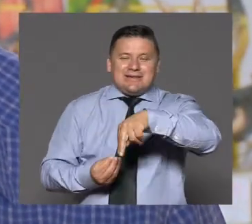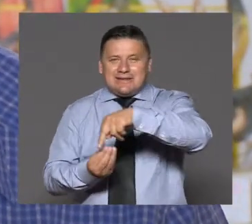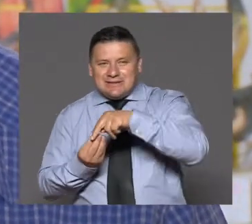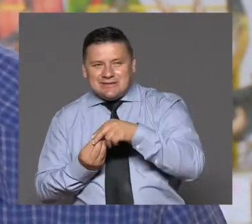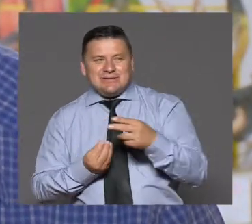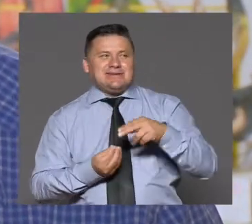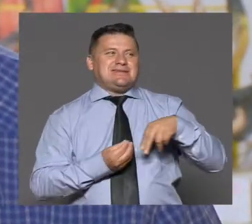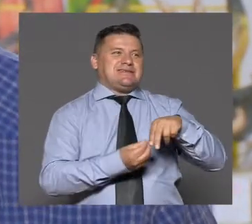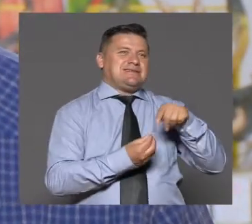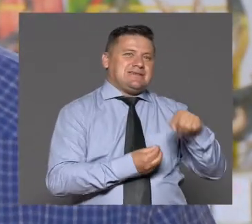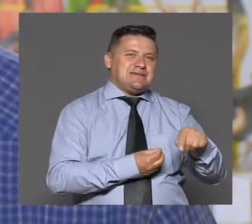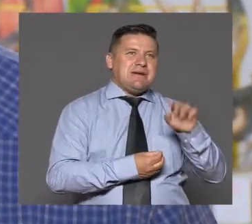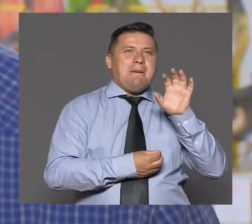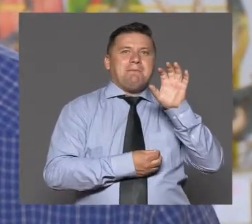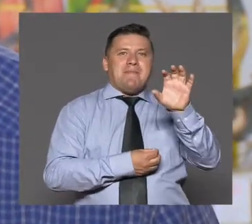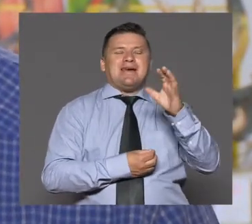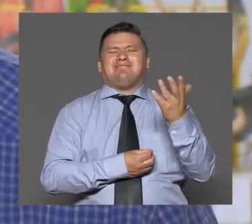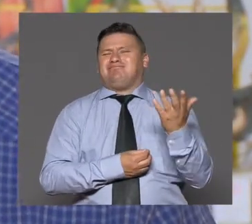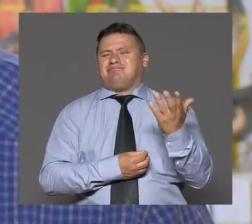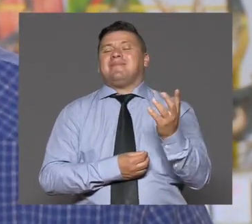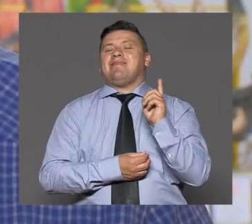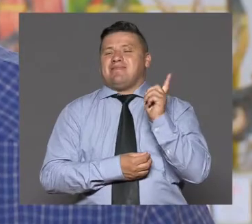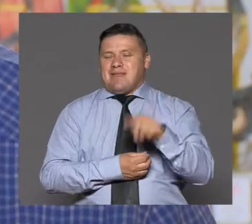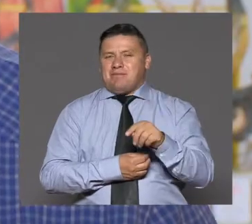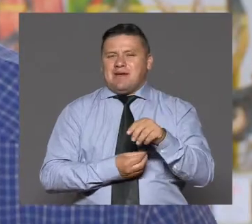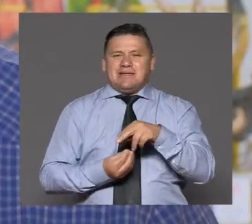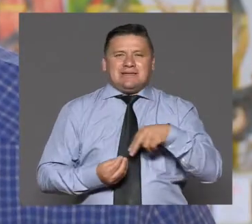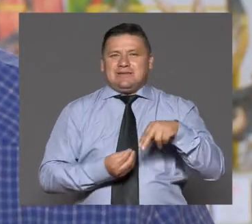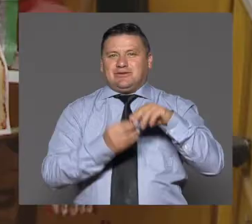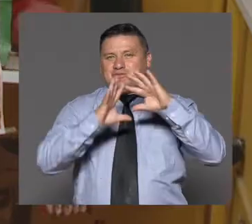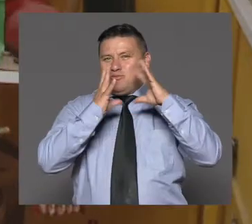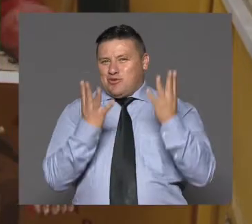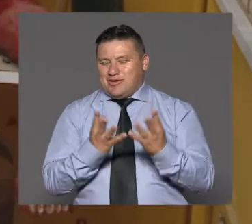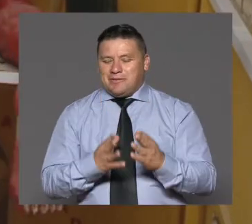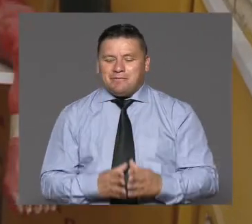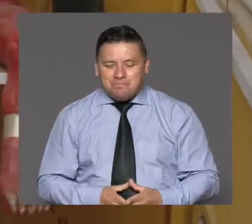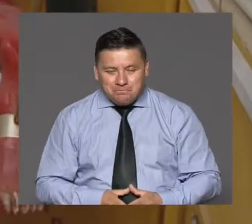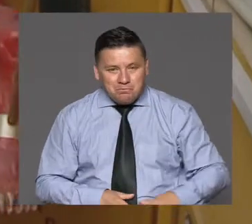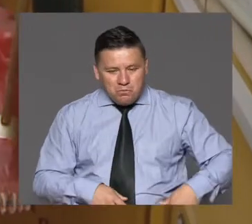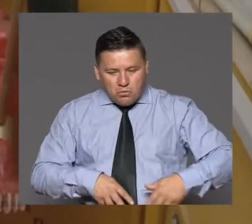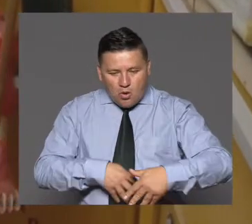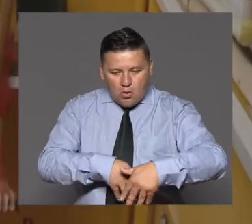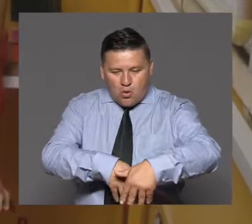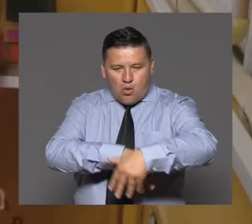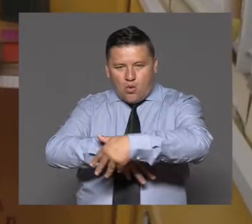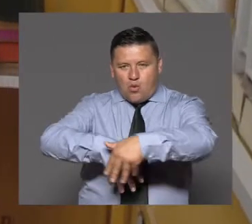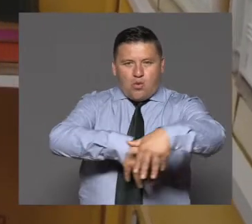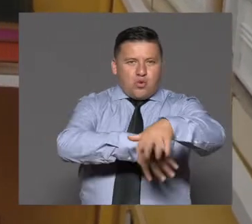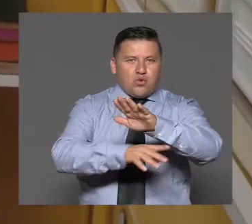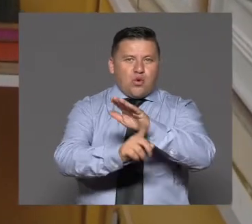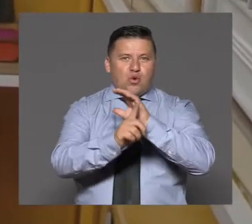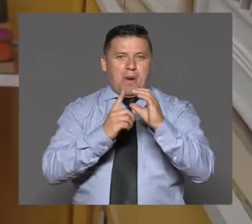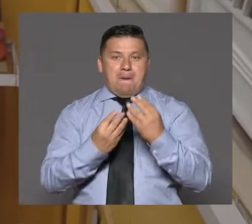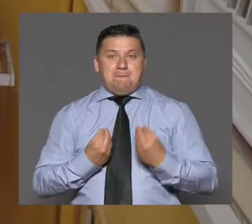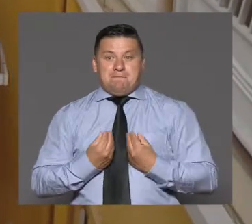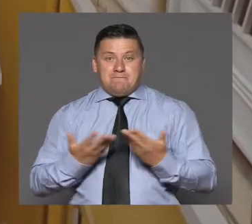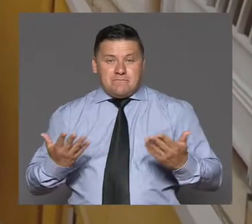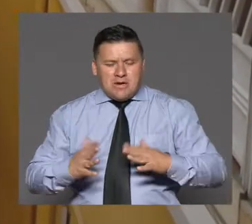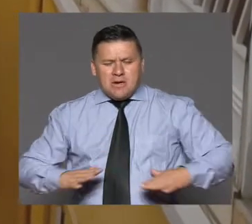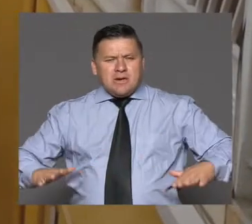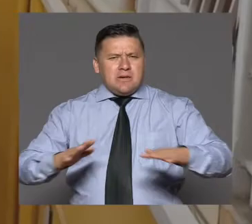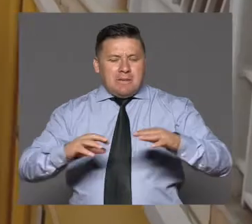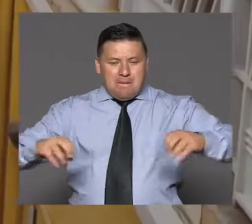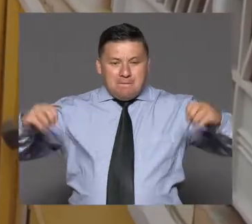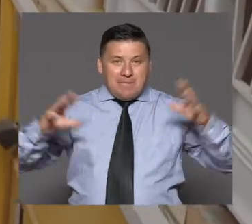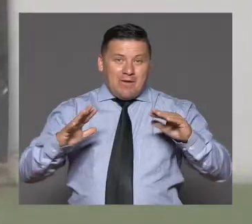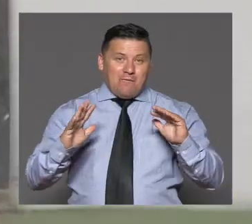la situación de la nación e inclusive la situación del mundo. Las manifestaciones culturales que se viven y que están inmersas en la